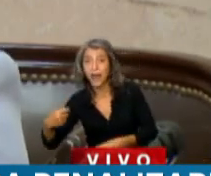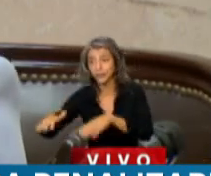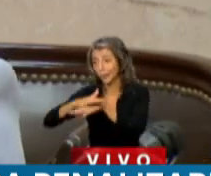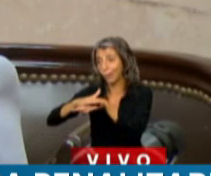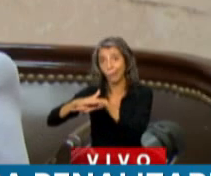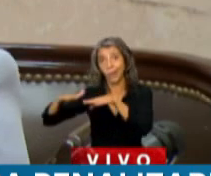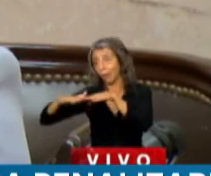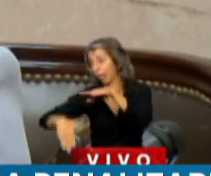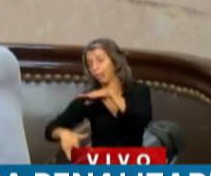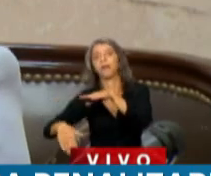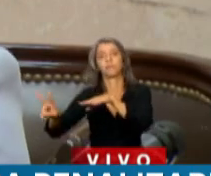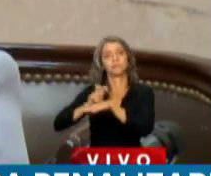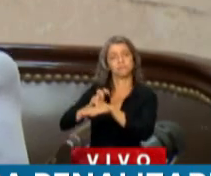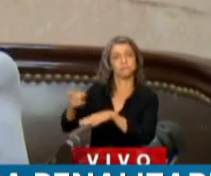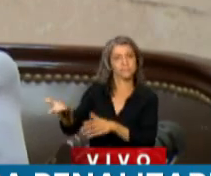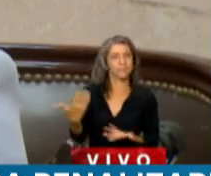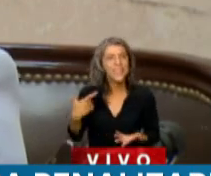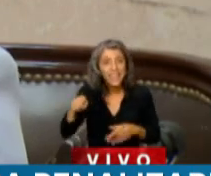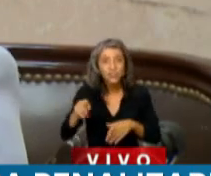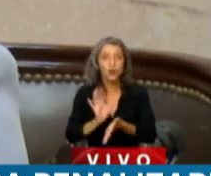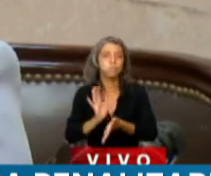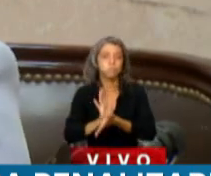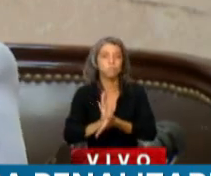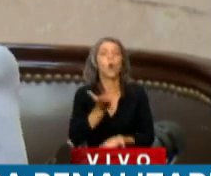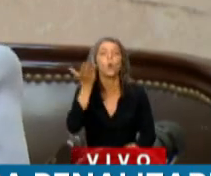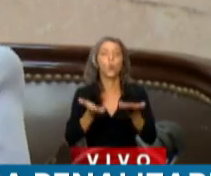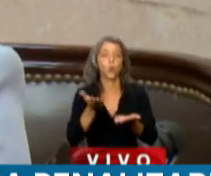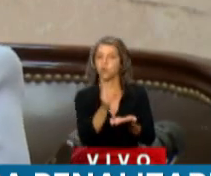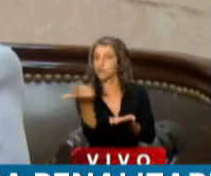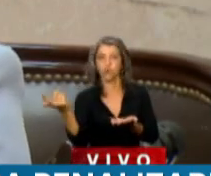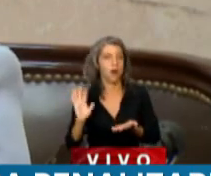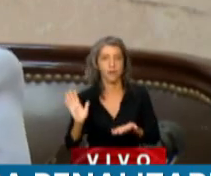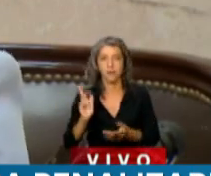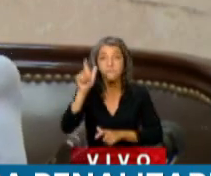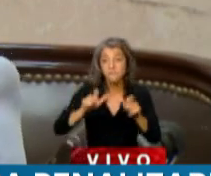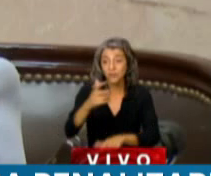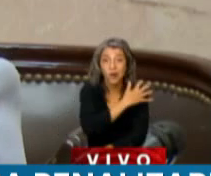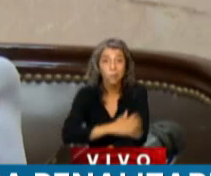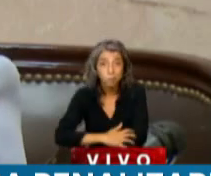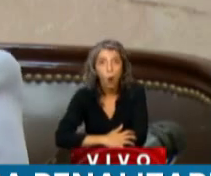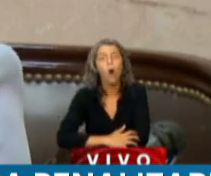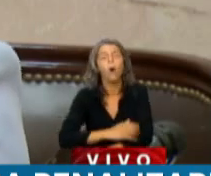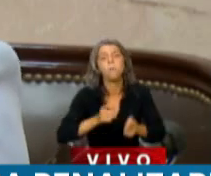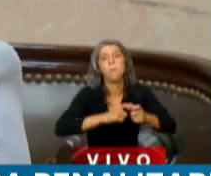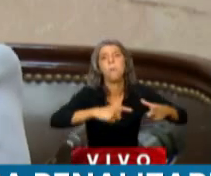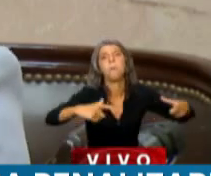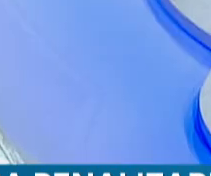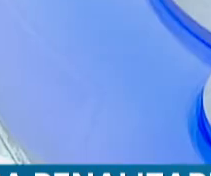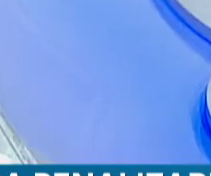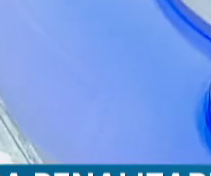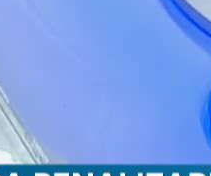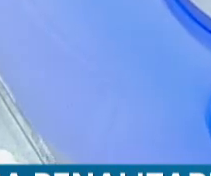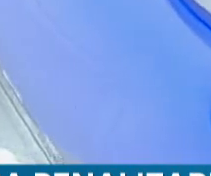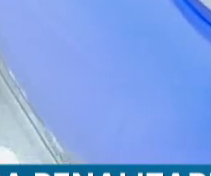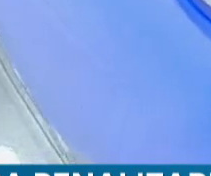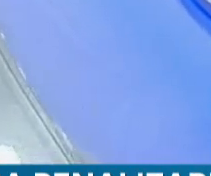con perspectiva en derechos humanos. Busca que el organismo, la autoridad central sea el INADI, que incorpore la lucha contra el negacionismo